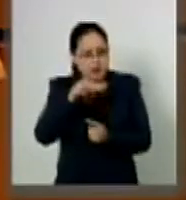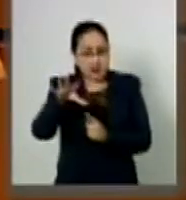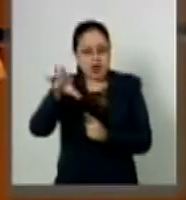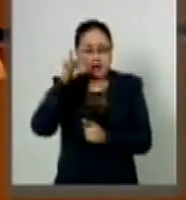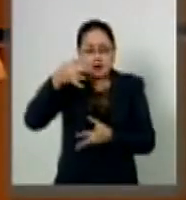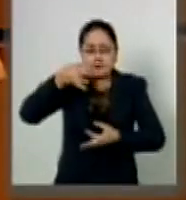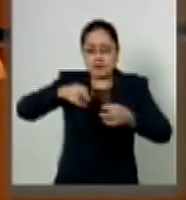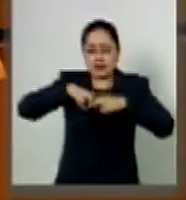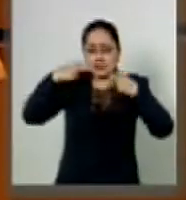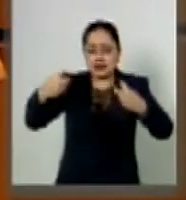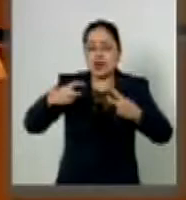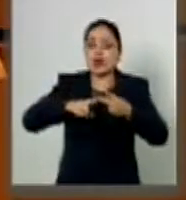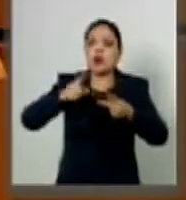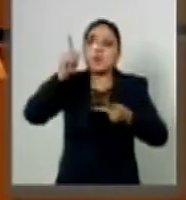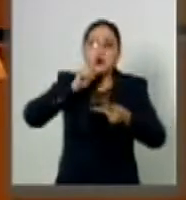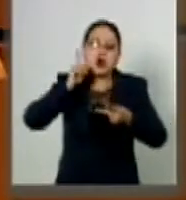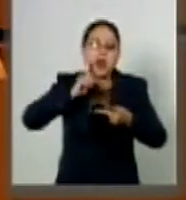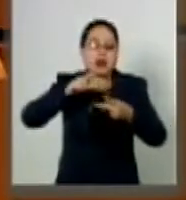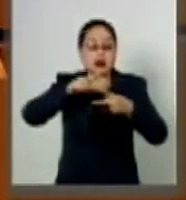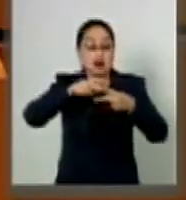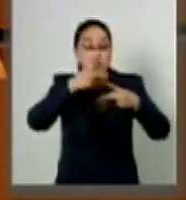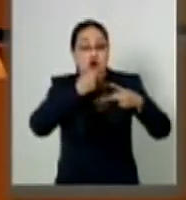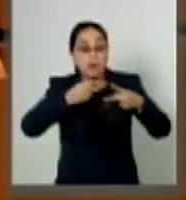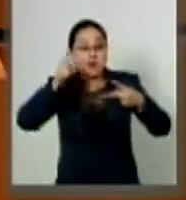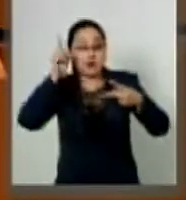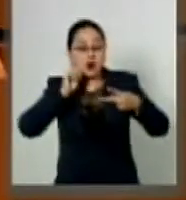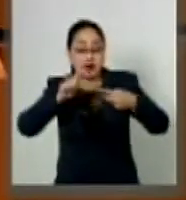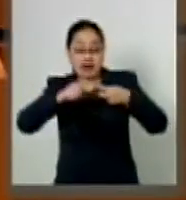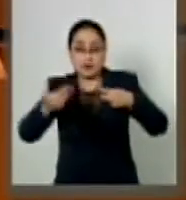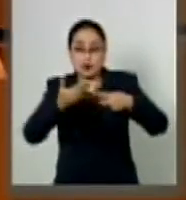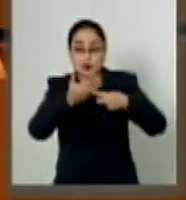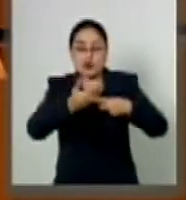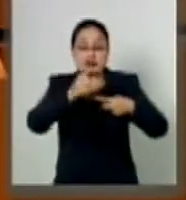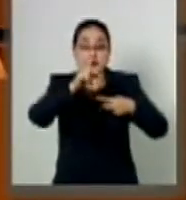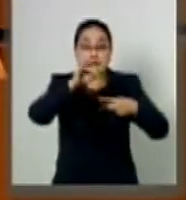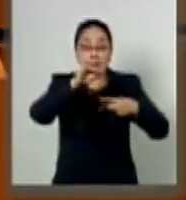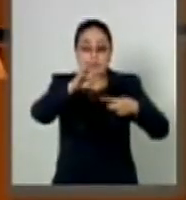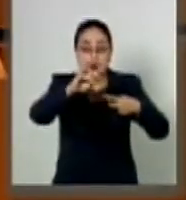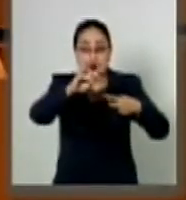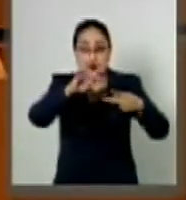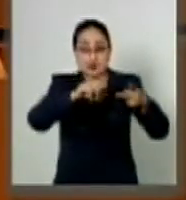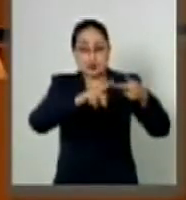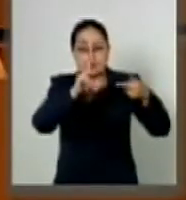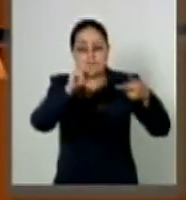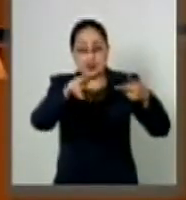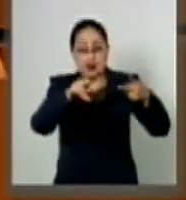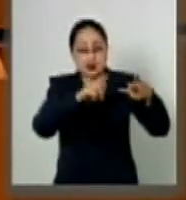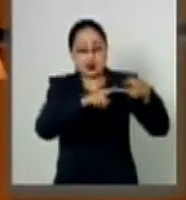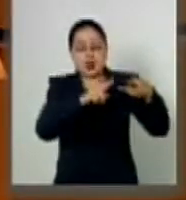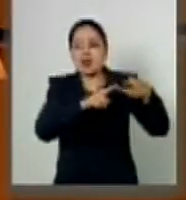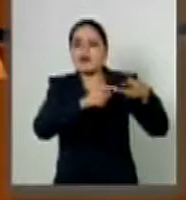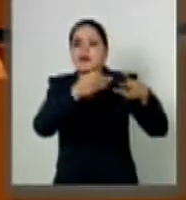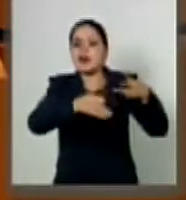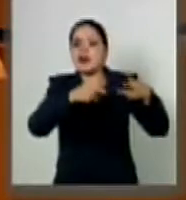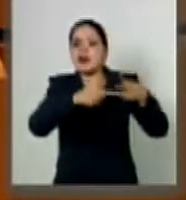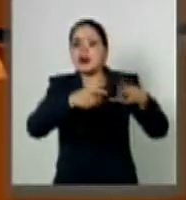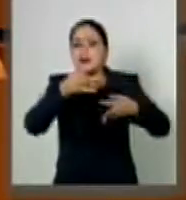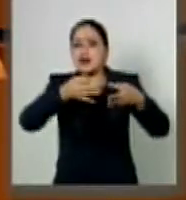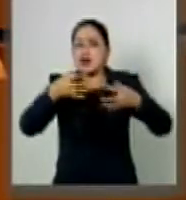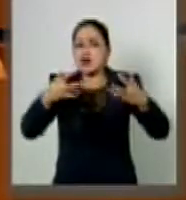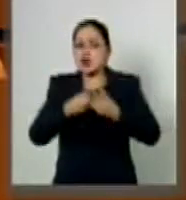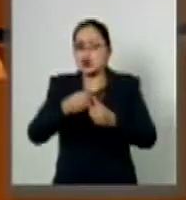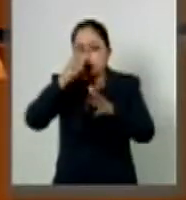un magistrado, una magistrada propuesta por el PRI, un magistrado propuesto por el PAN y un magistrado de